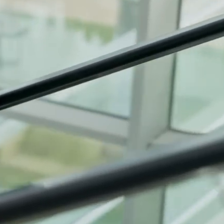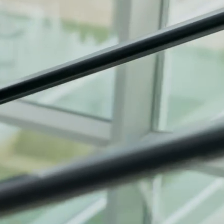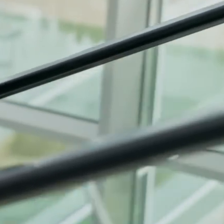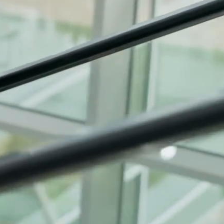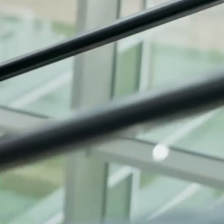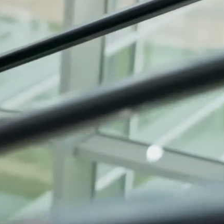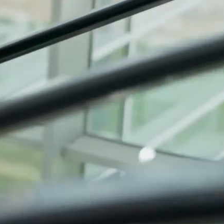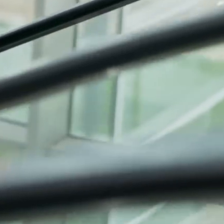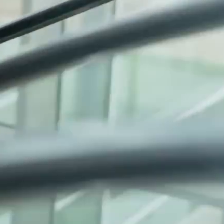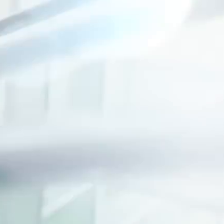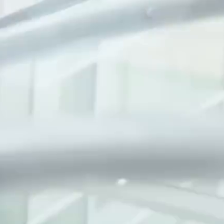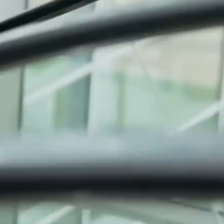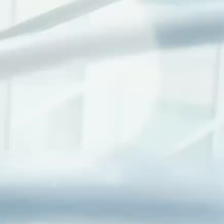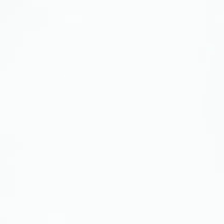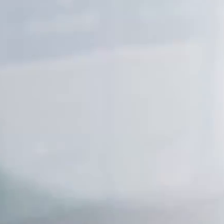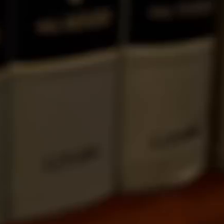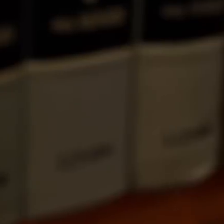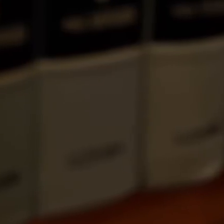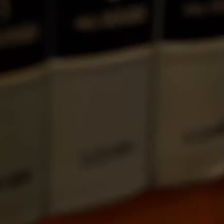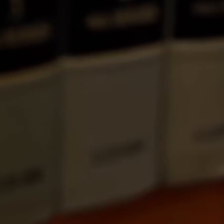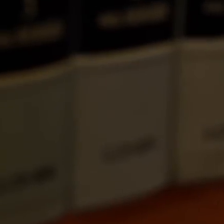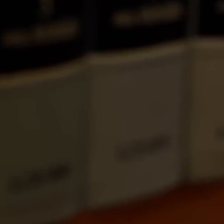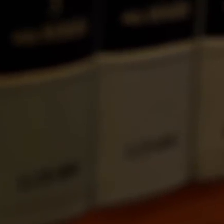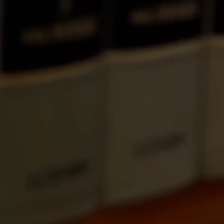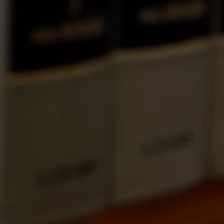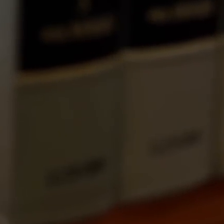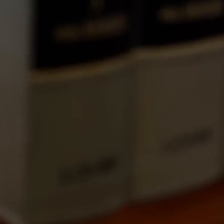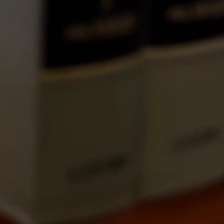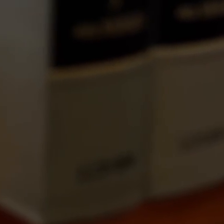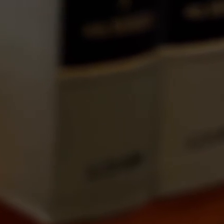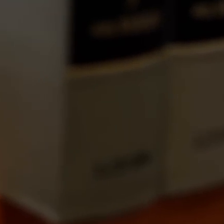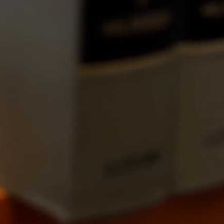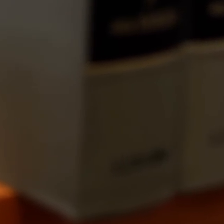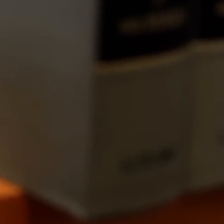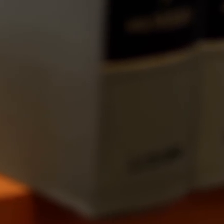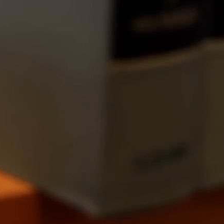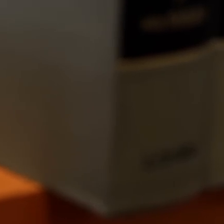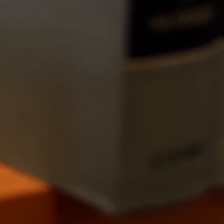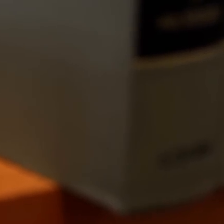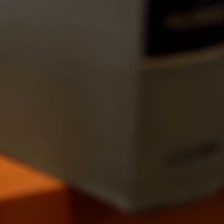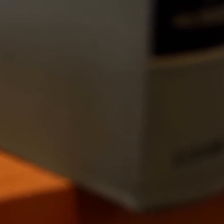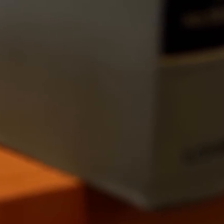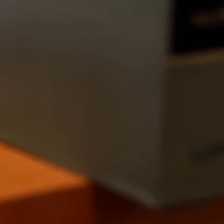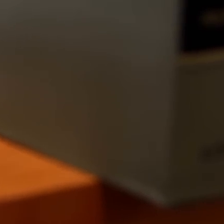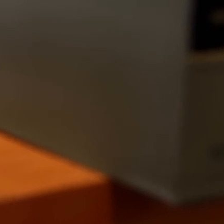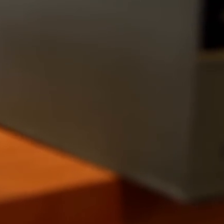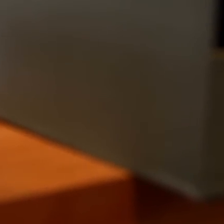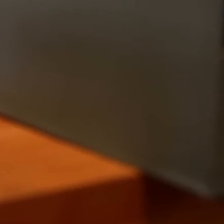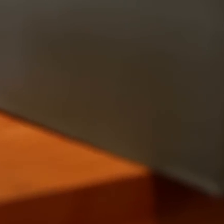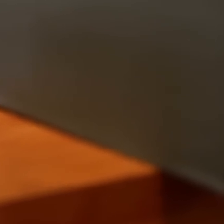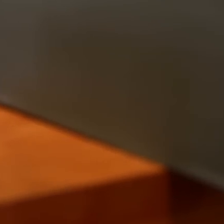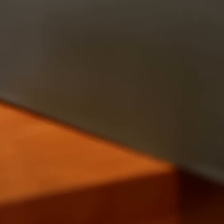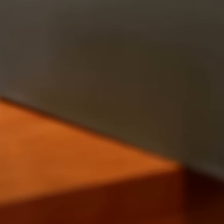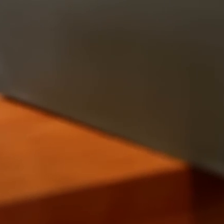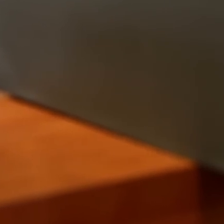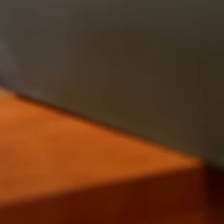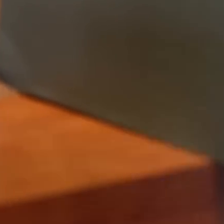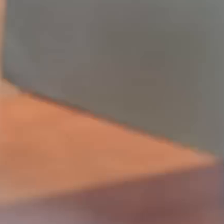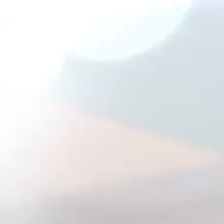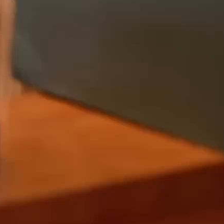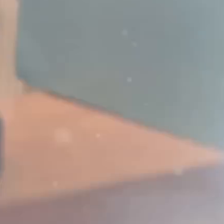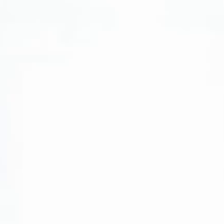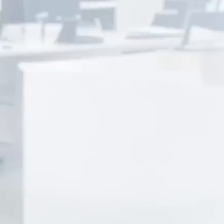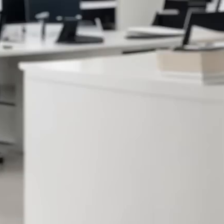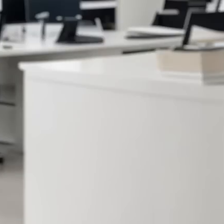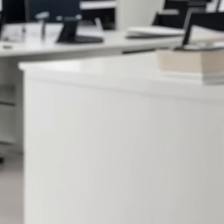República no sean procesados sin autorización de los propios jueces. Así que después de la elección judicial, esto